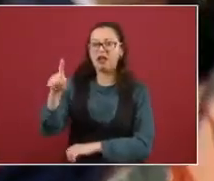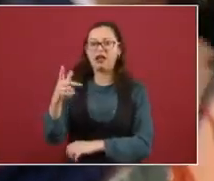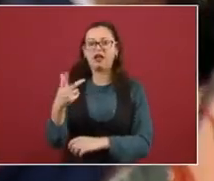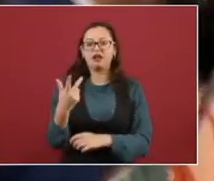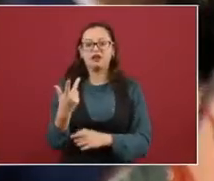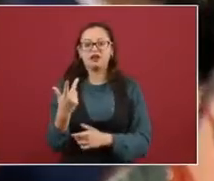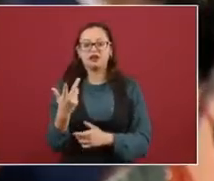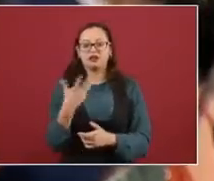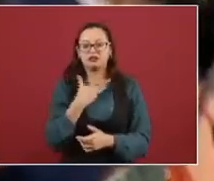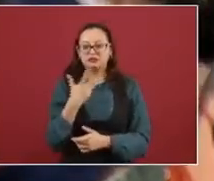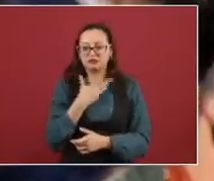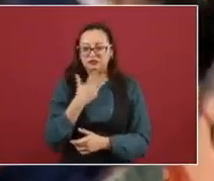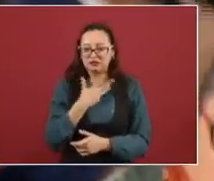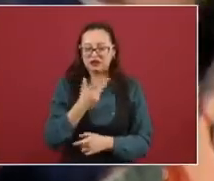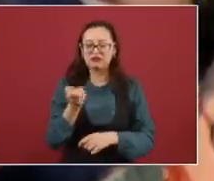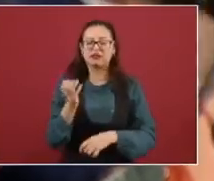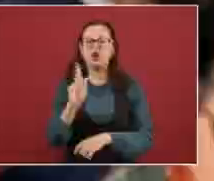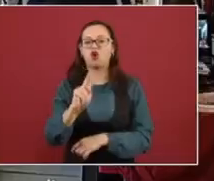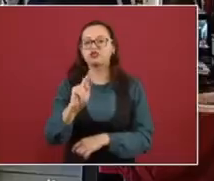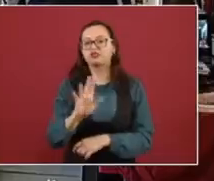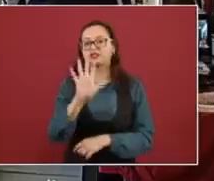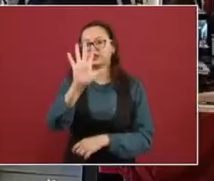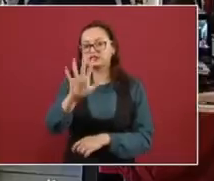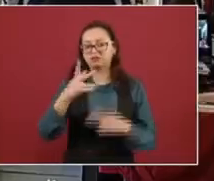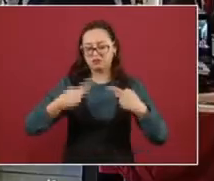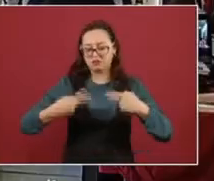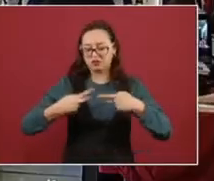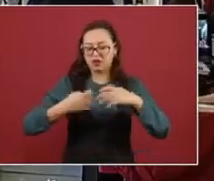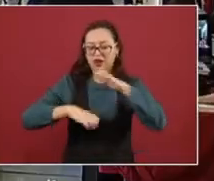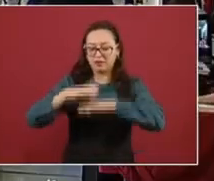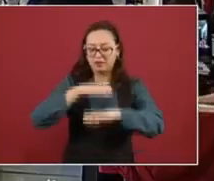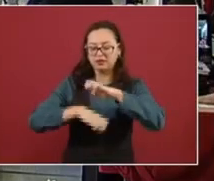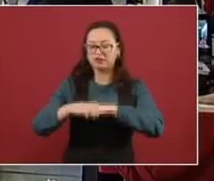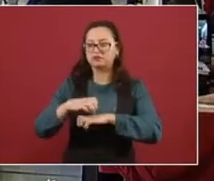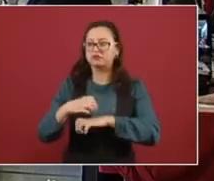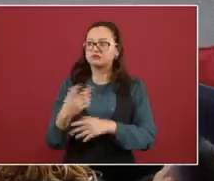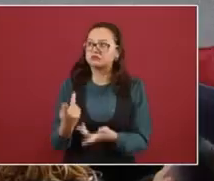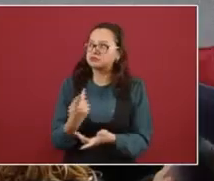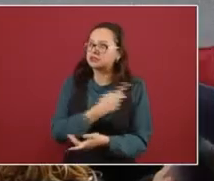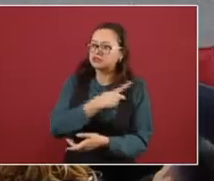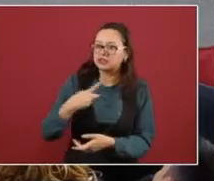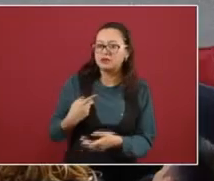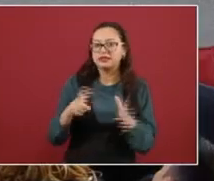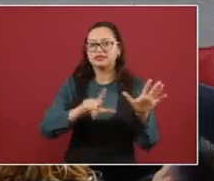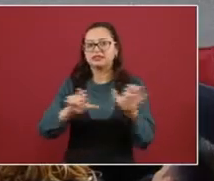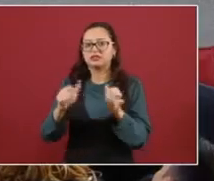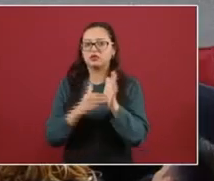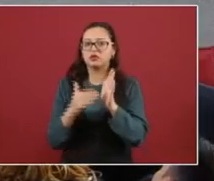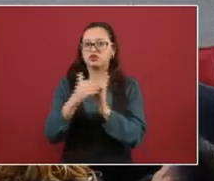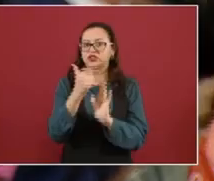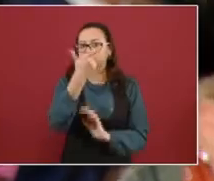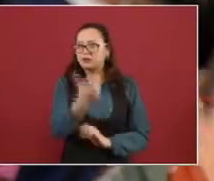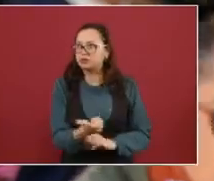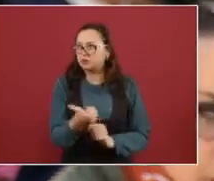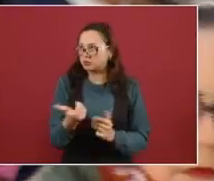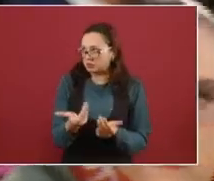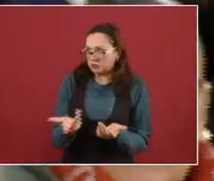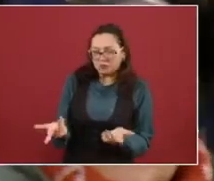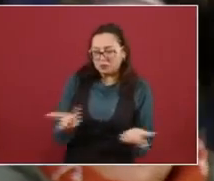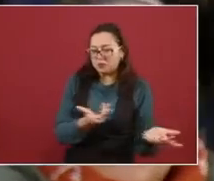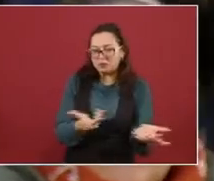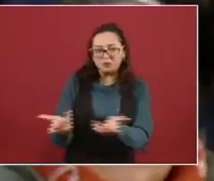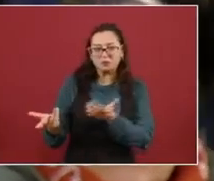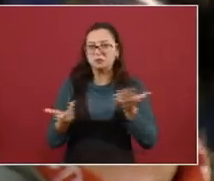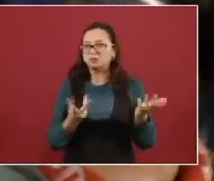85 proveedores y empresarios debiéndoles 700 millones de pesos y los tienen